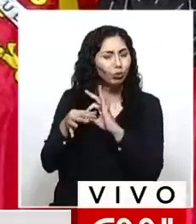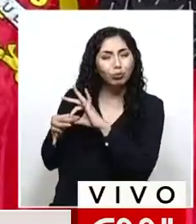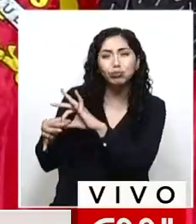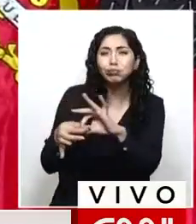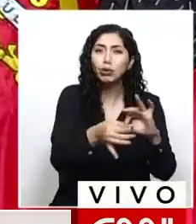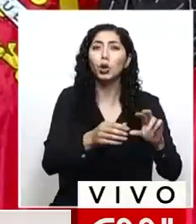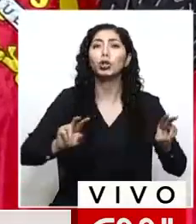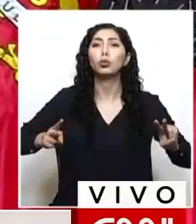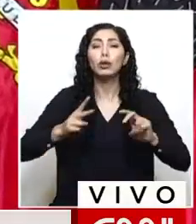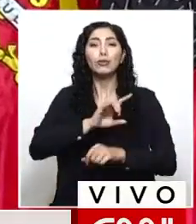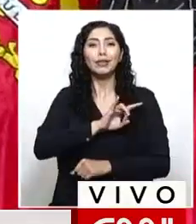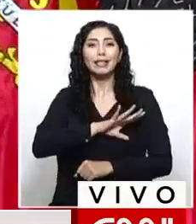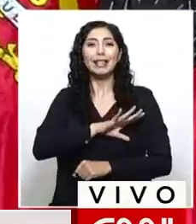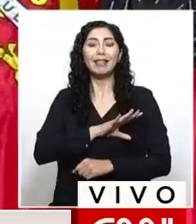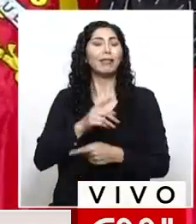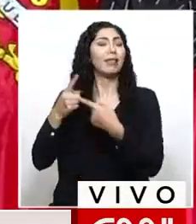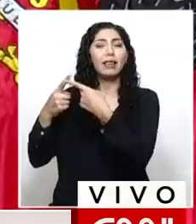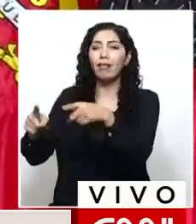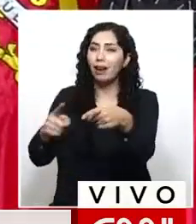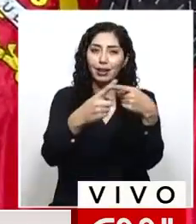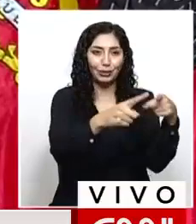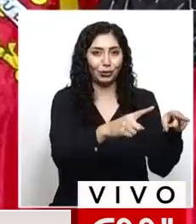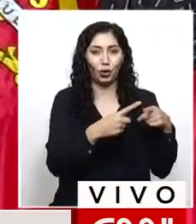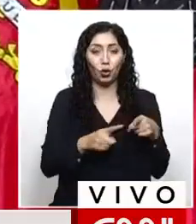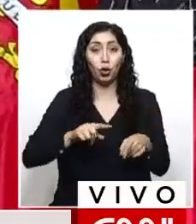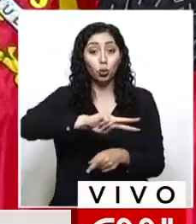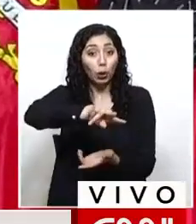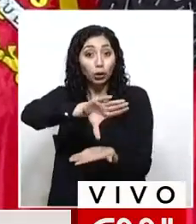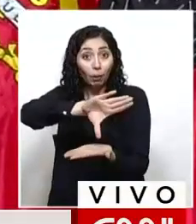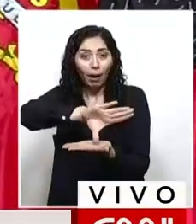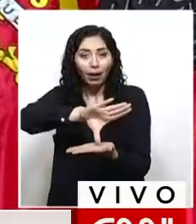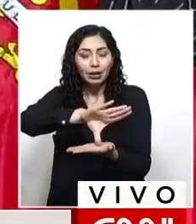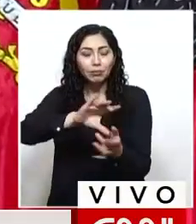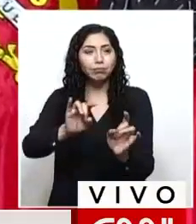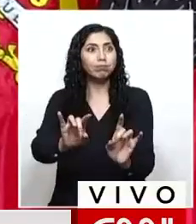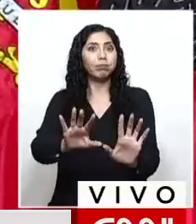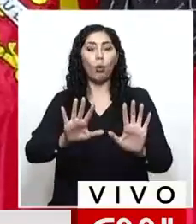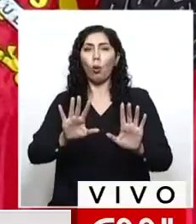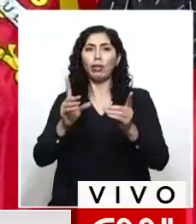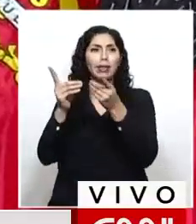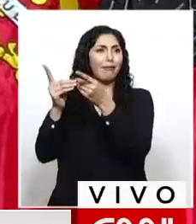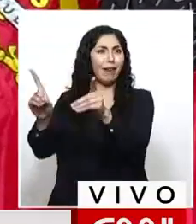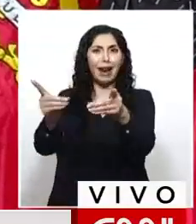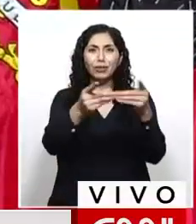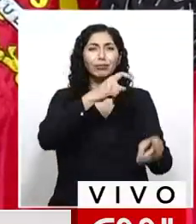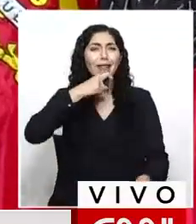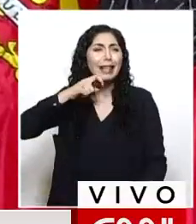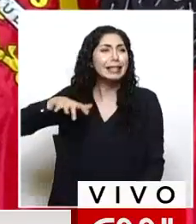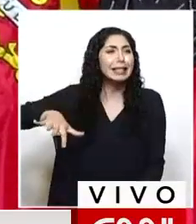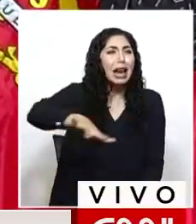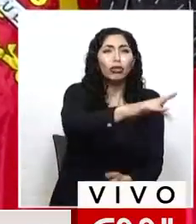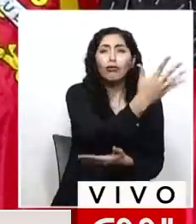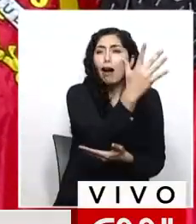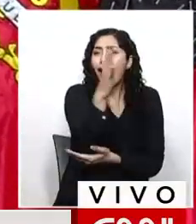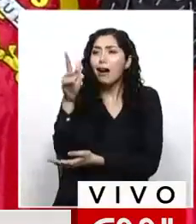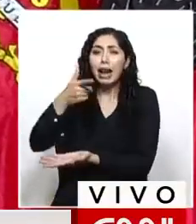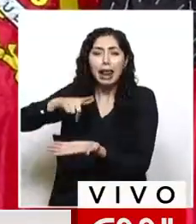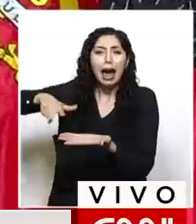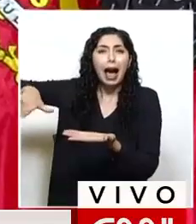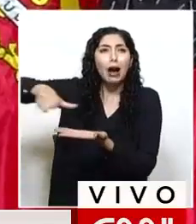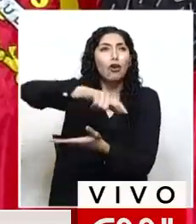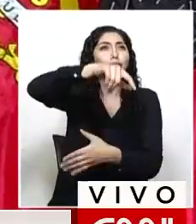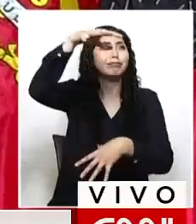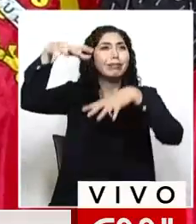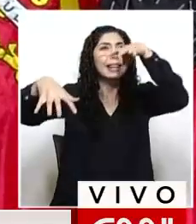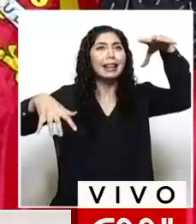y sabores. Nuestro país es asombrosamente diverso, con desiertos y bosques, con lagos y glaciares y con una